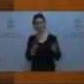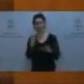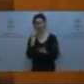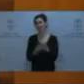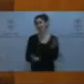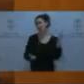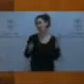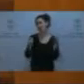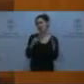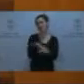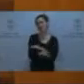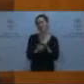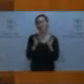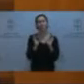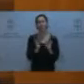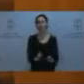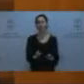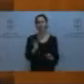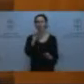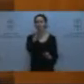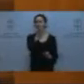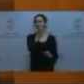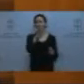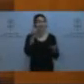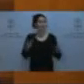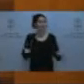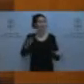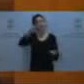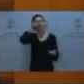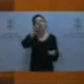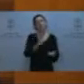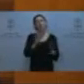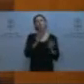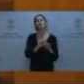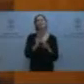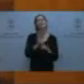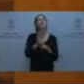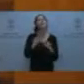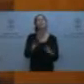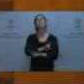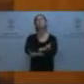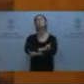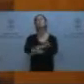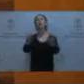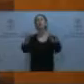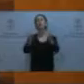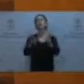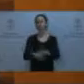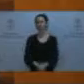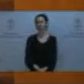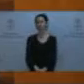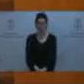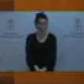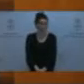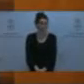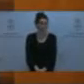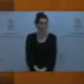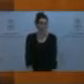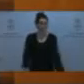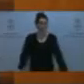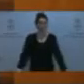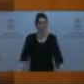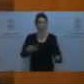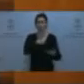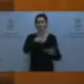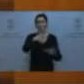es clara y evidente. Y como no saben, su solución es prohibir. No se puede